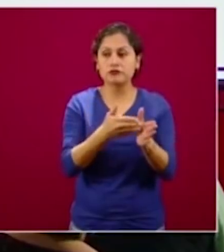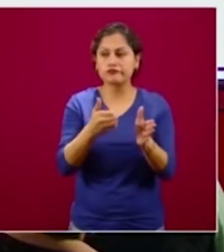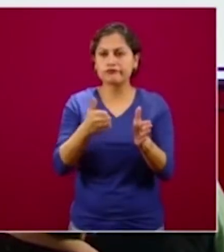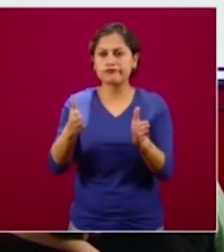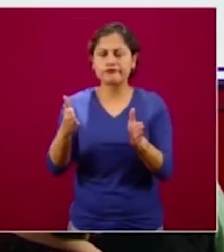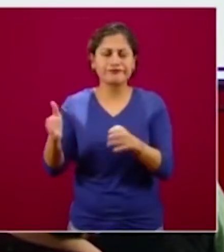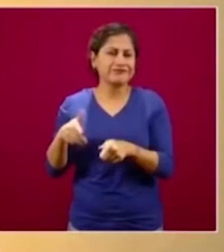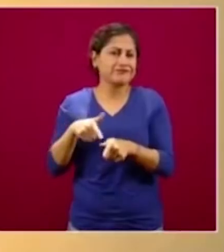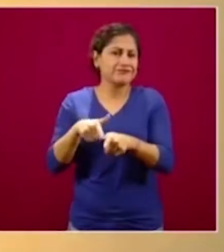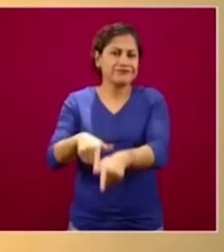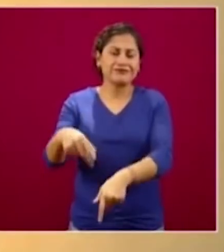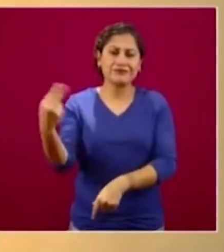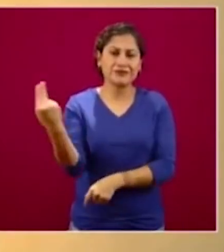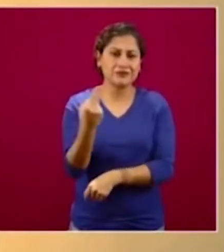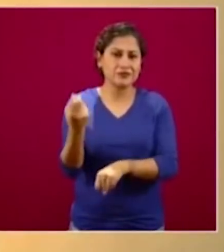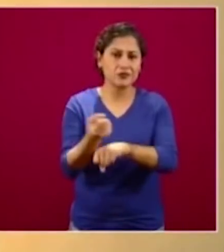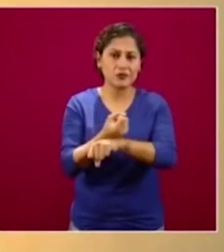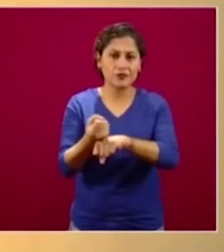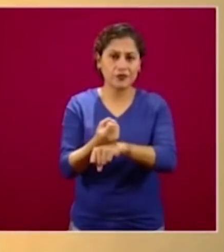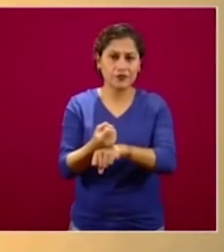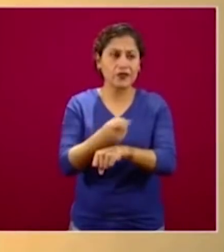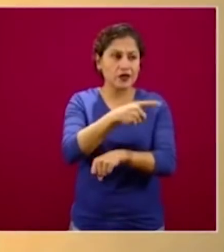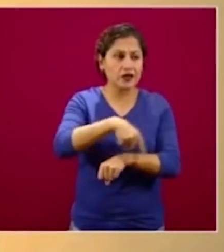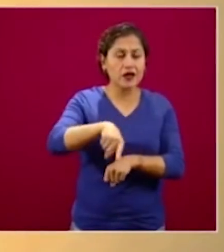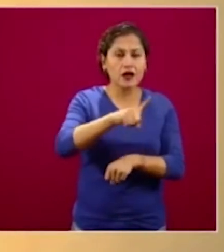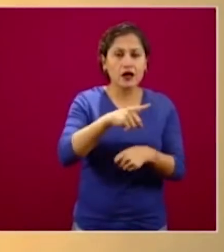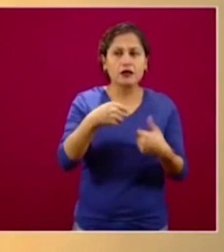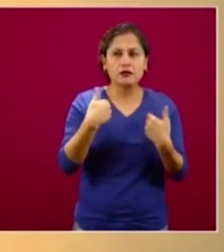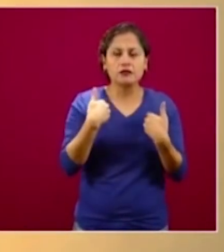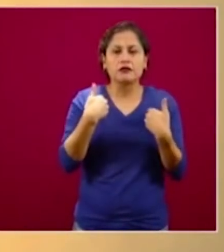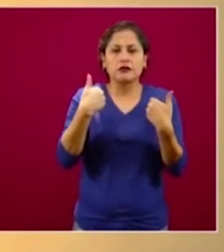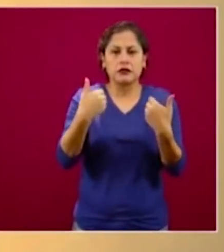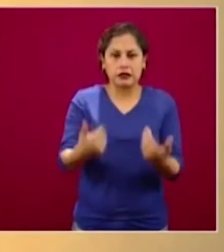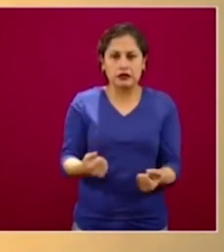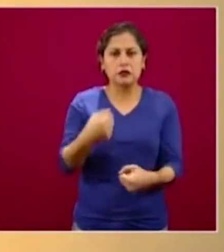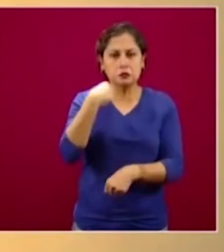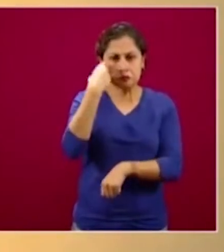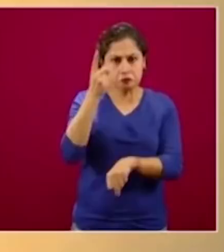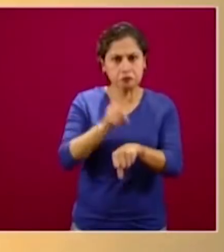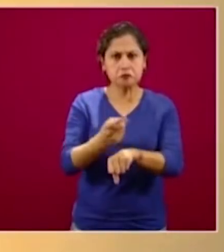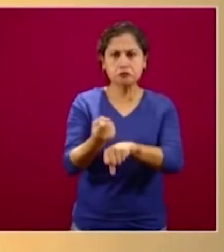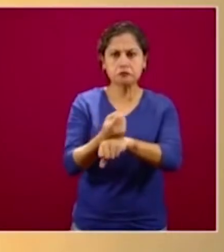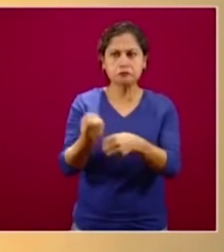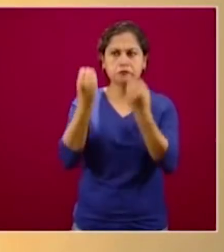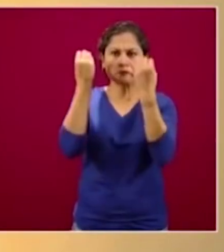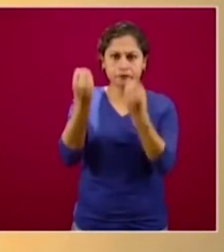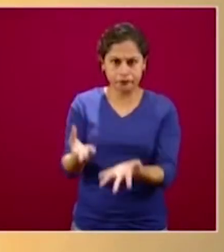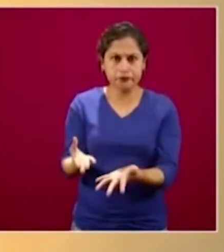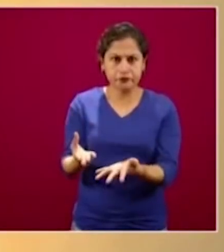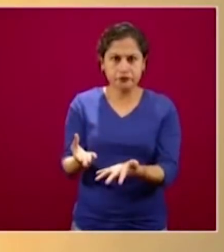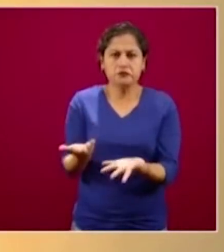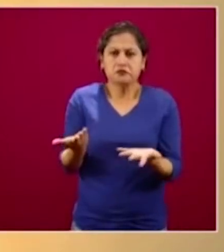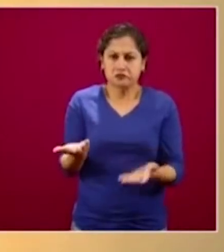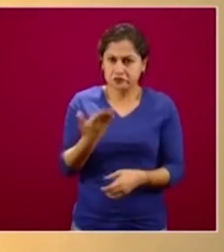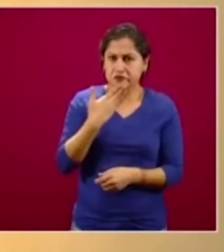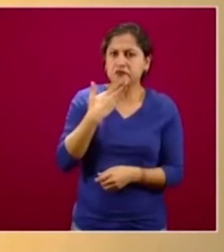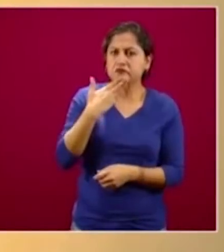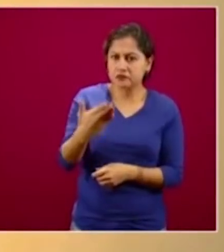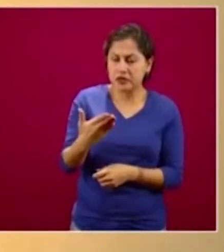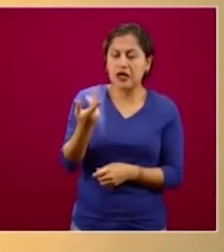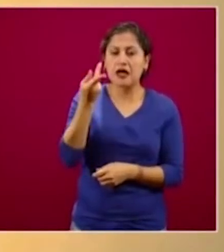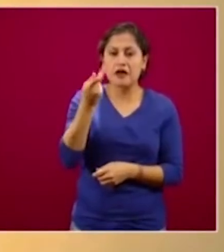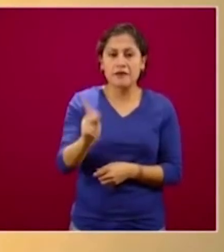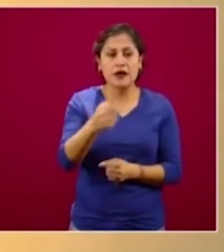voluntaria y altruista es un bien por otro, pero si lo generamos continuamente, cada individuo que pueda donar